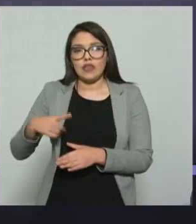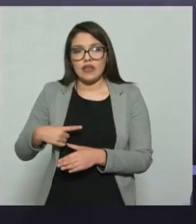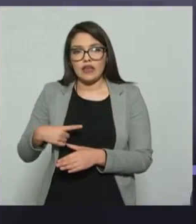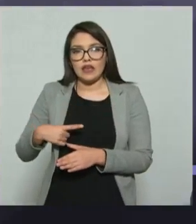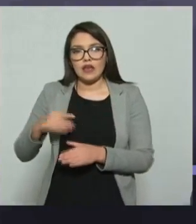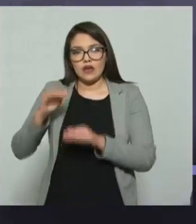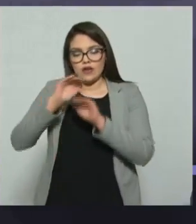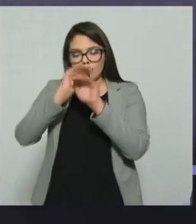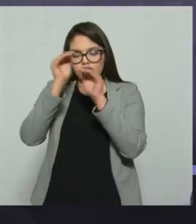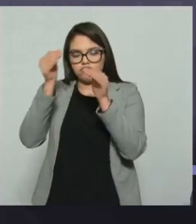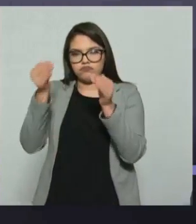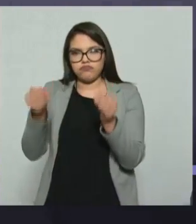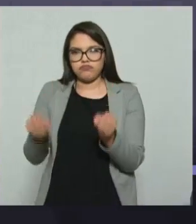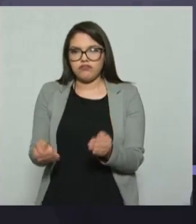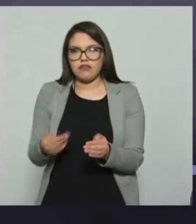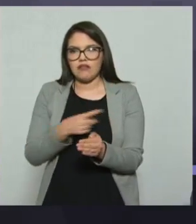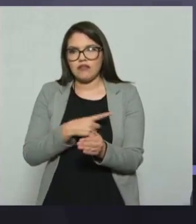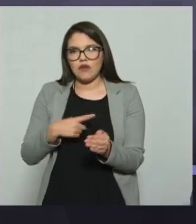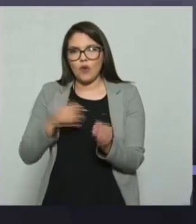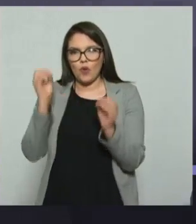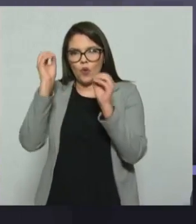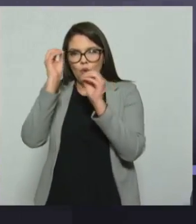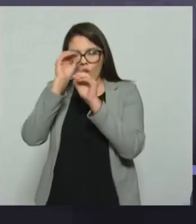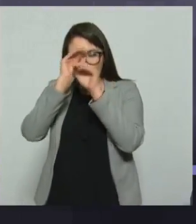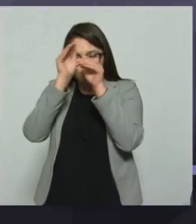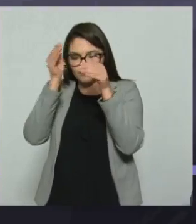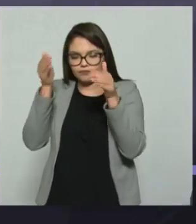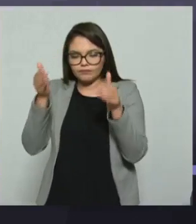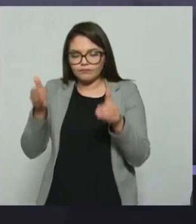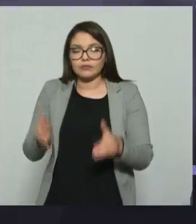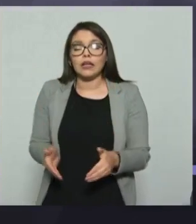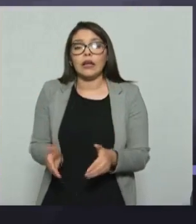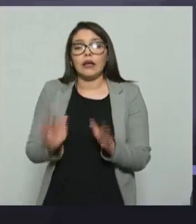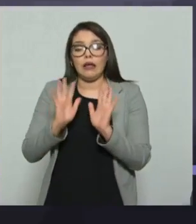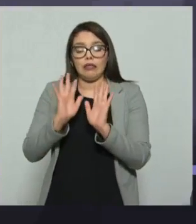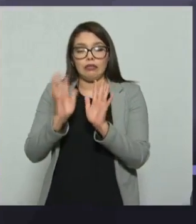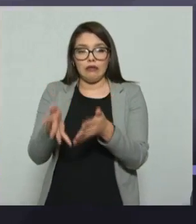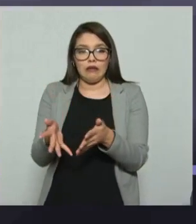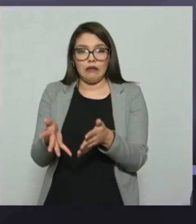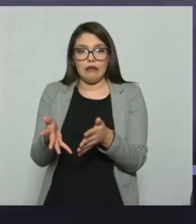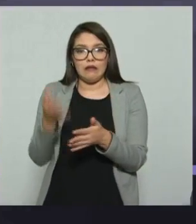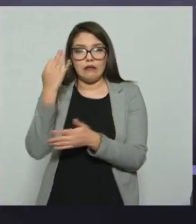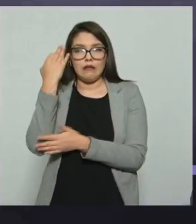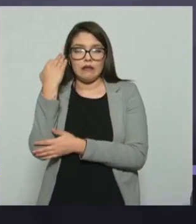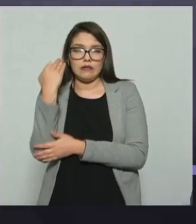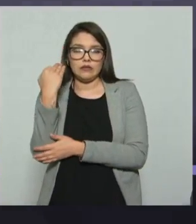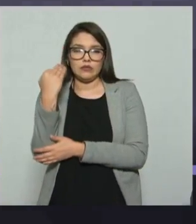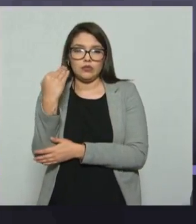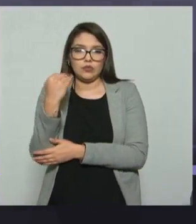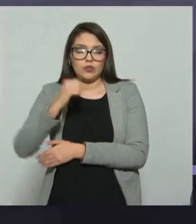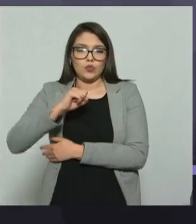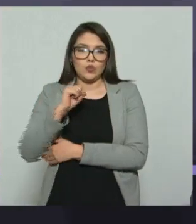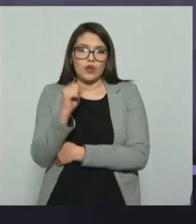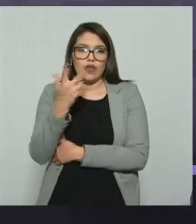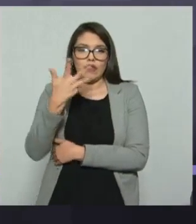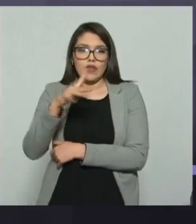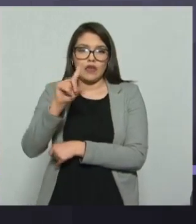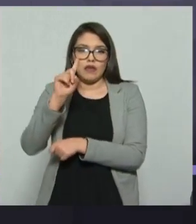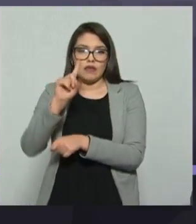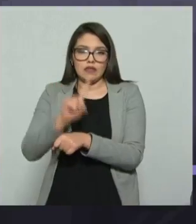cubrirlo con algo oscuro y lo vamos a dejar macerar durante 10 días